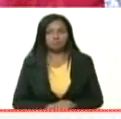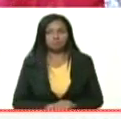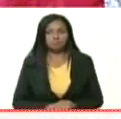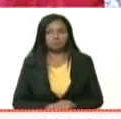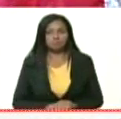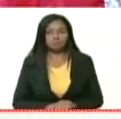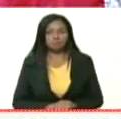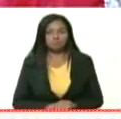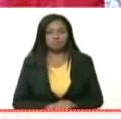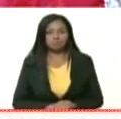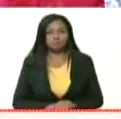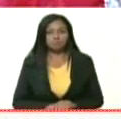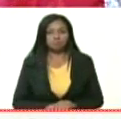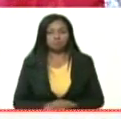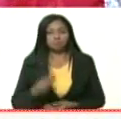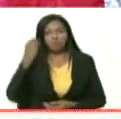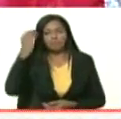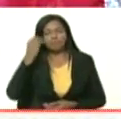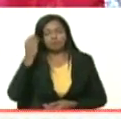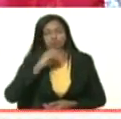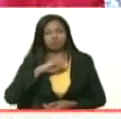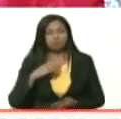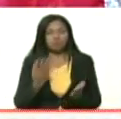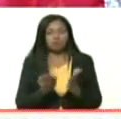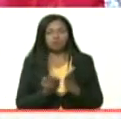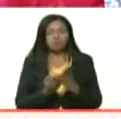Es un concepto que debemos estudiar.